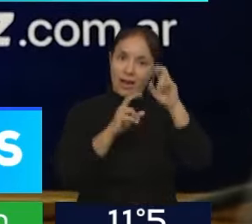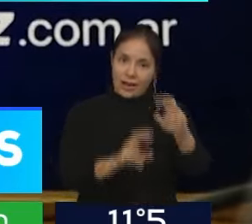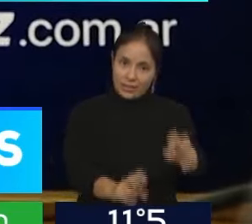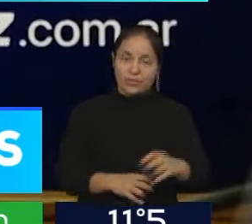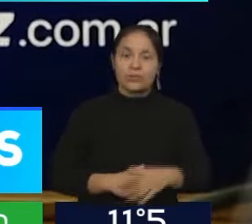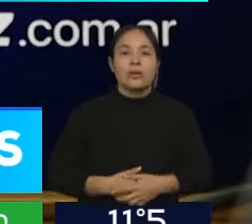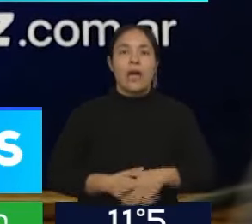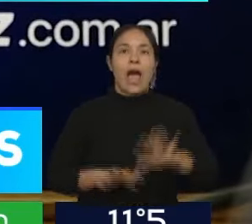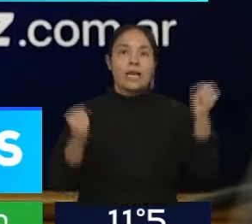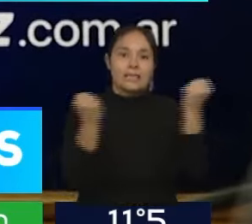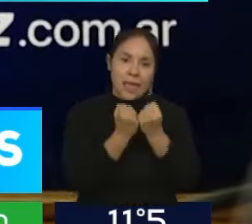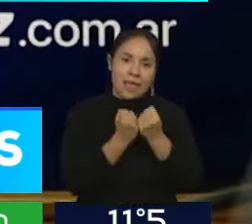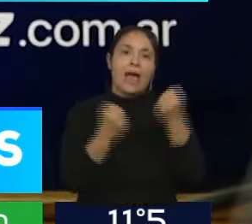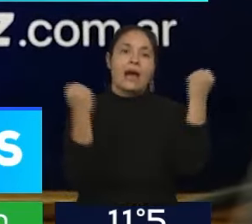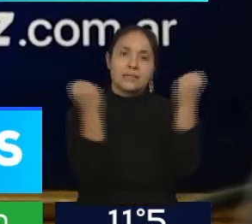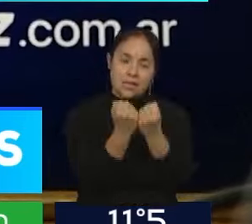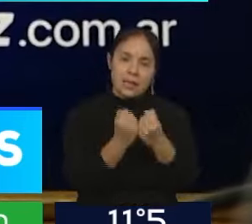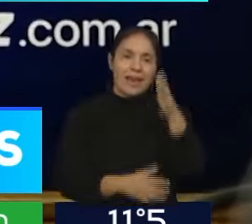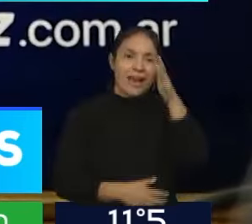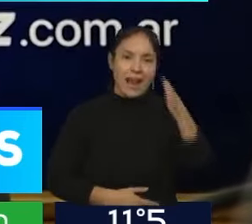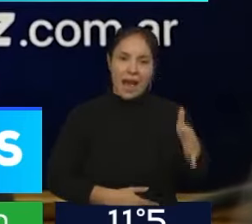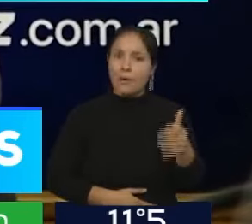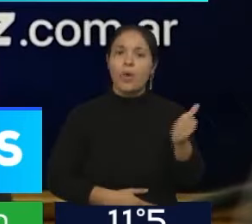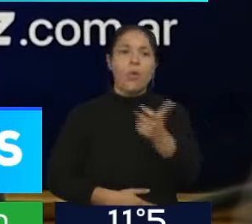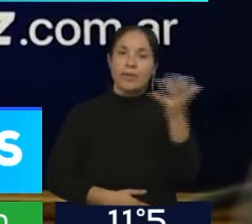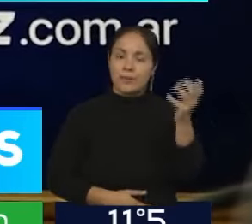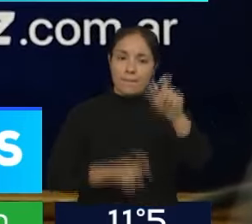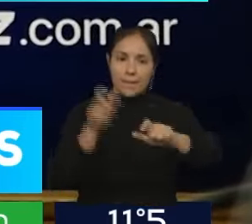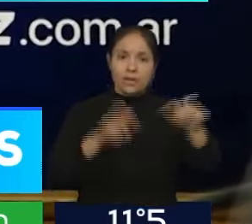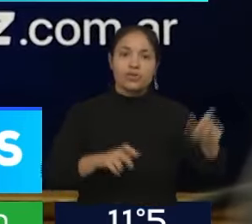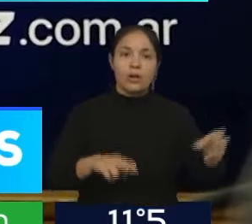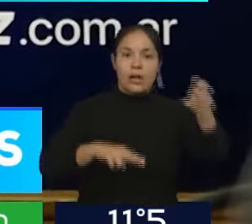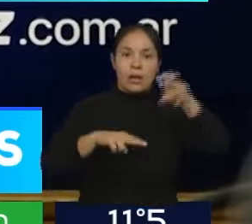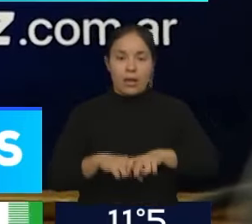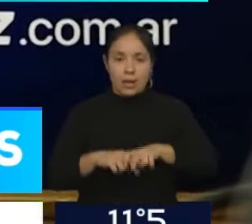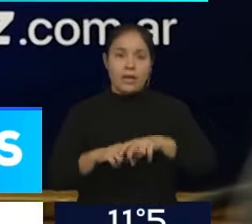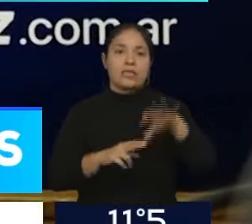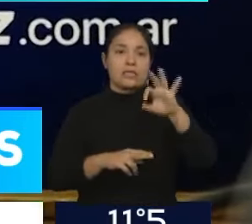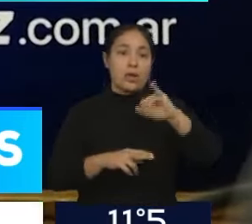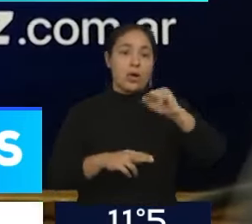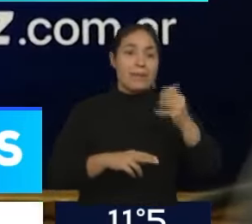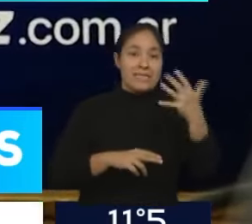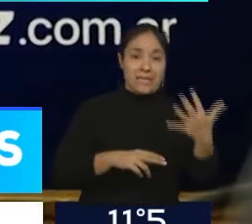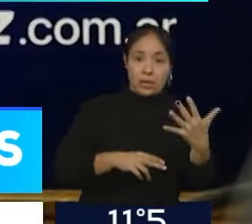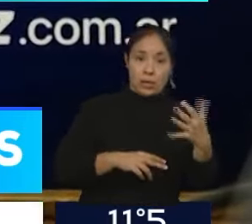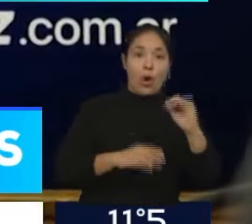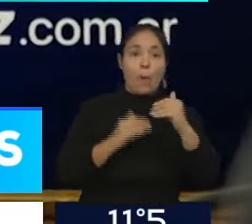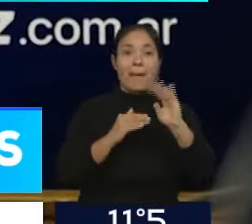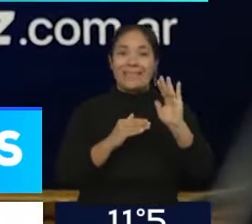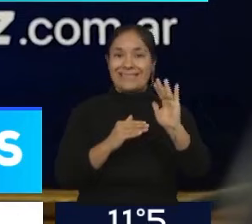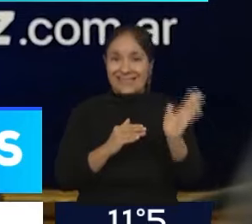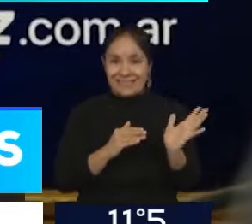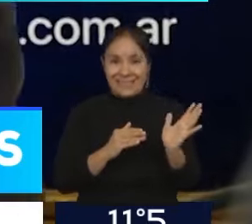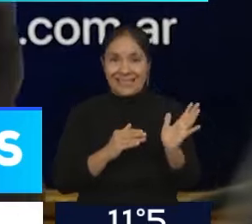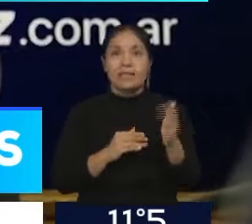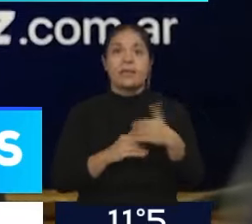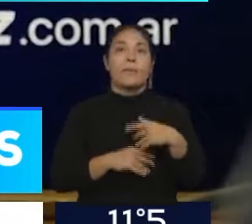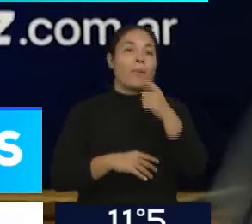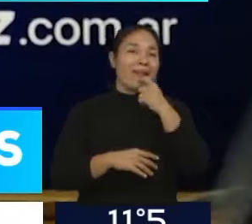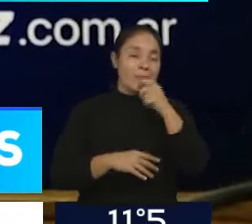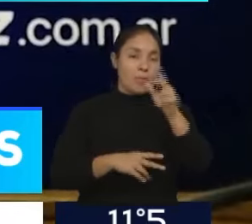accidentes ocurren de esta gravedad con personas que están conduciendo a 0,5 o un poquito más? Entonces, si a mí